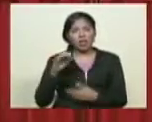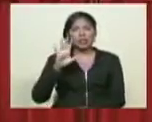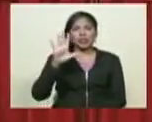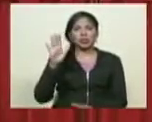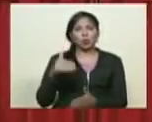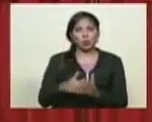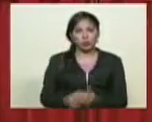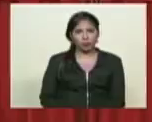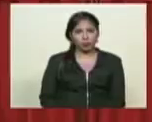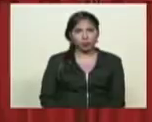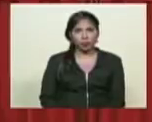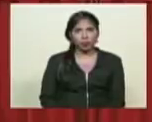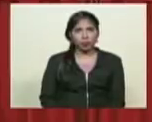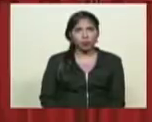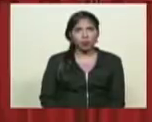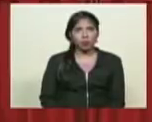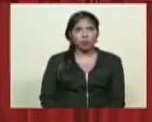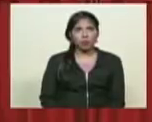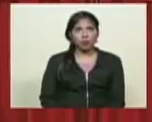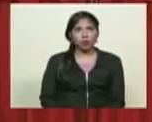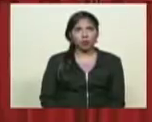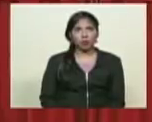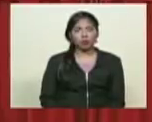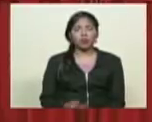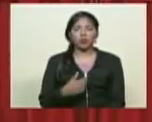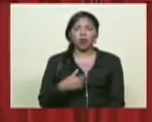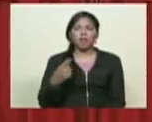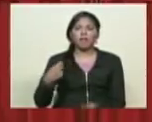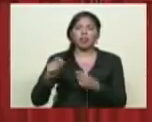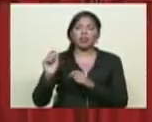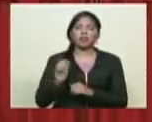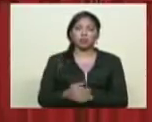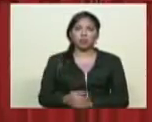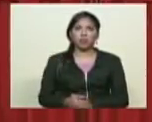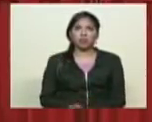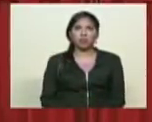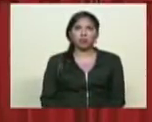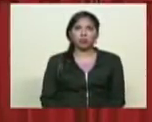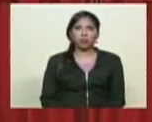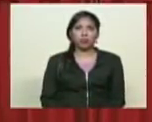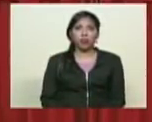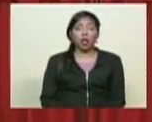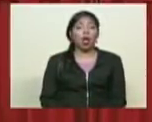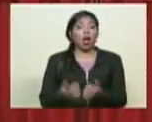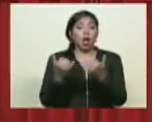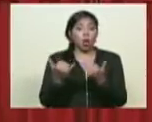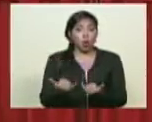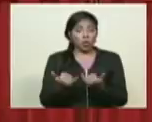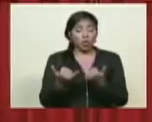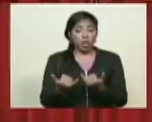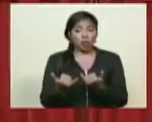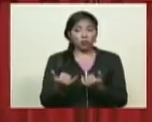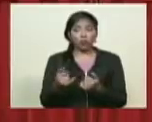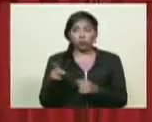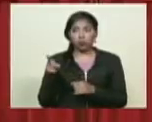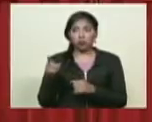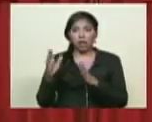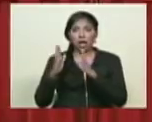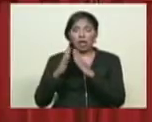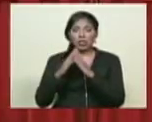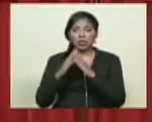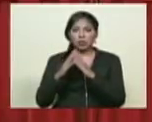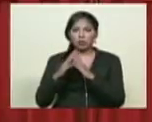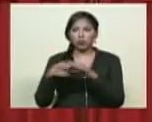bolívares. Y la voy a vender en tanto, en el equivalente. Usted ahorita puede decir que su casa vale 200 mil dólares. ¿Quién le paga